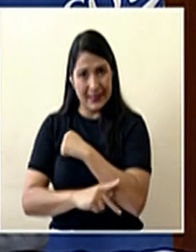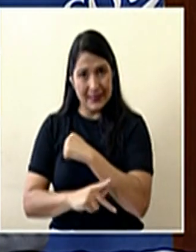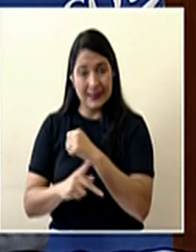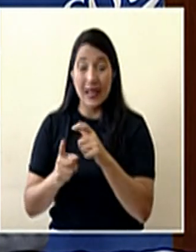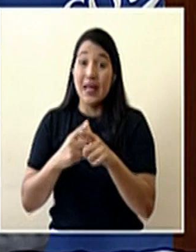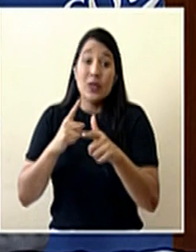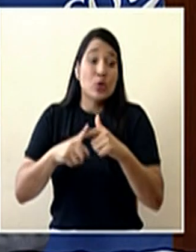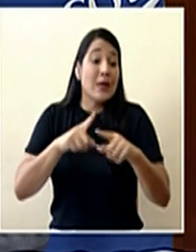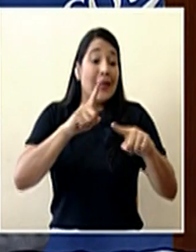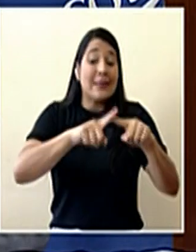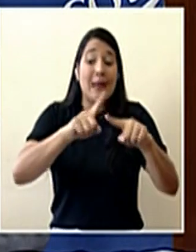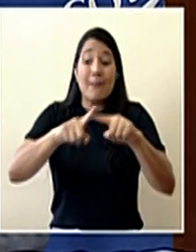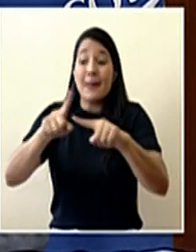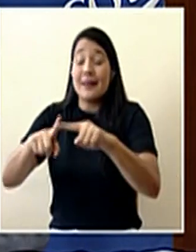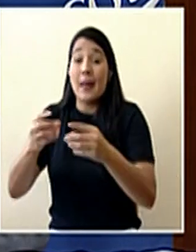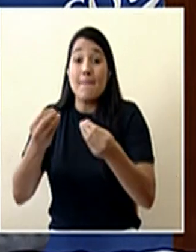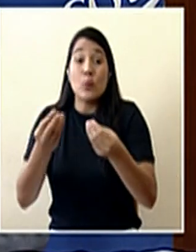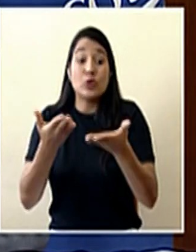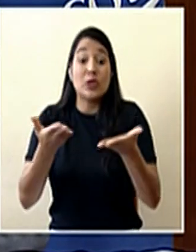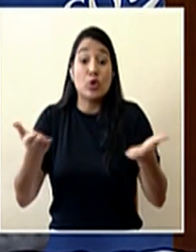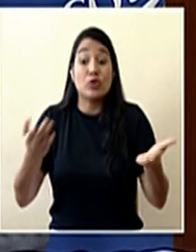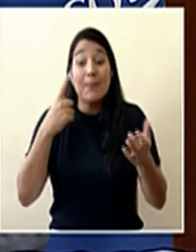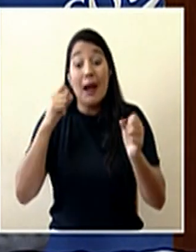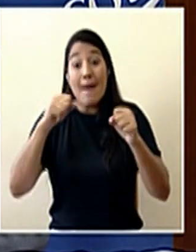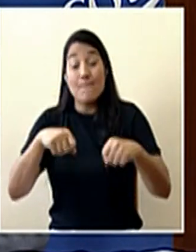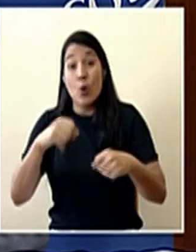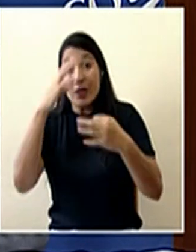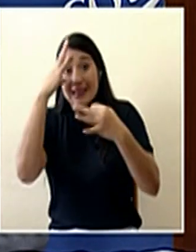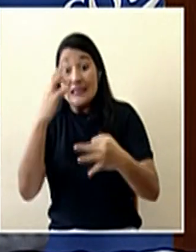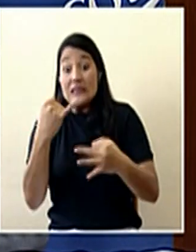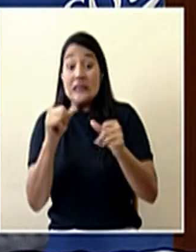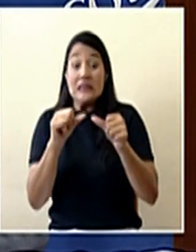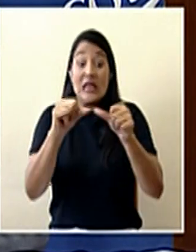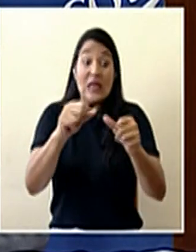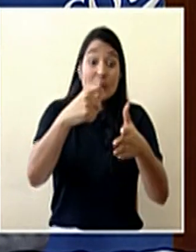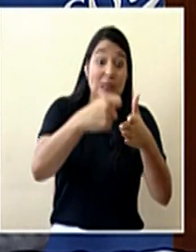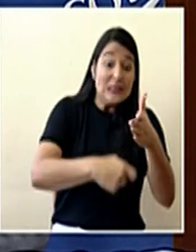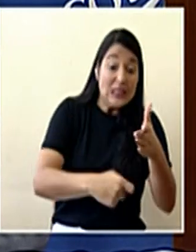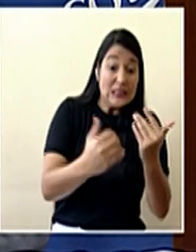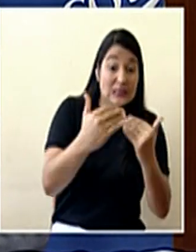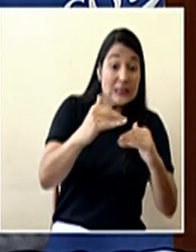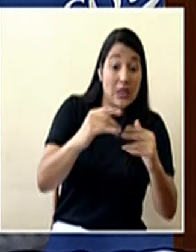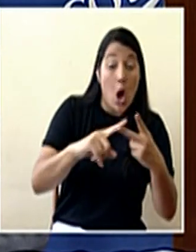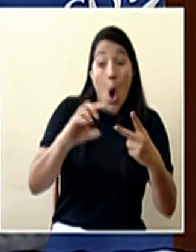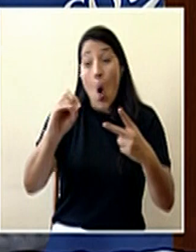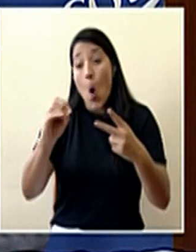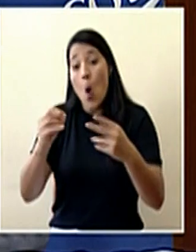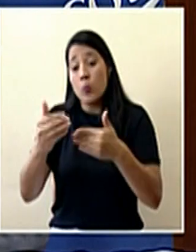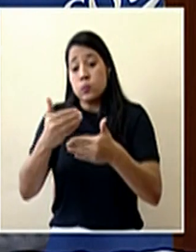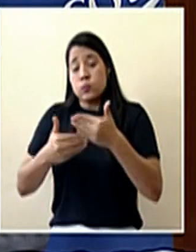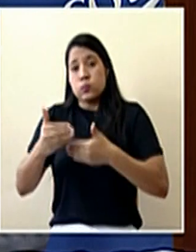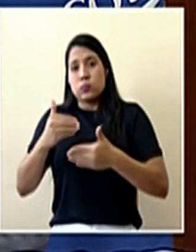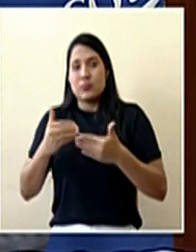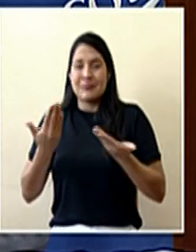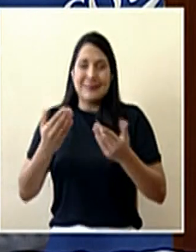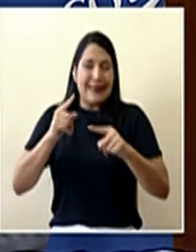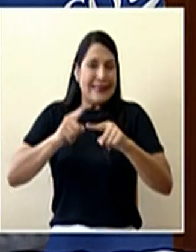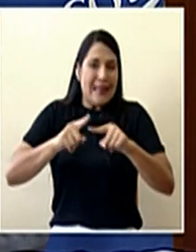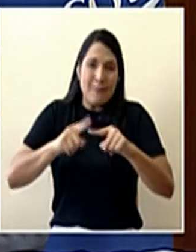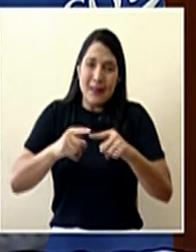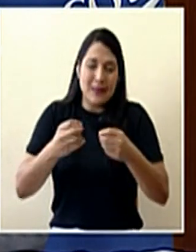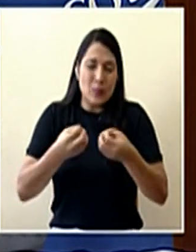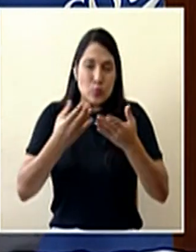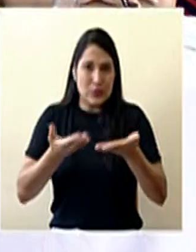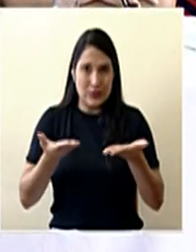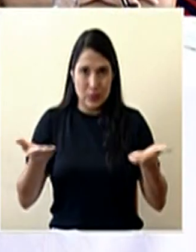variables entran en juego para decidir cómo vamos reintegrándonos a la sociedad que eventualmente conocimos, que todos conocemos antes del